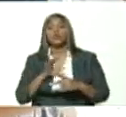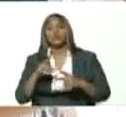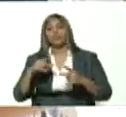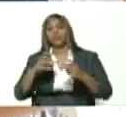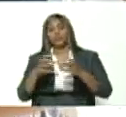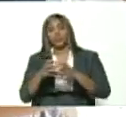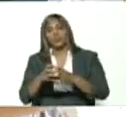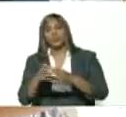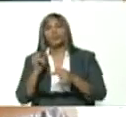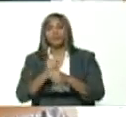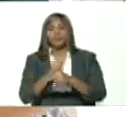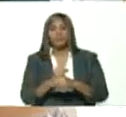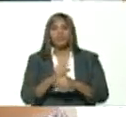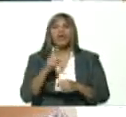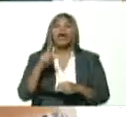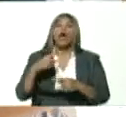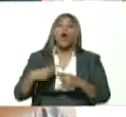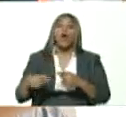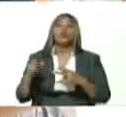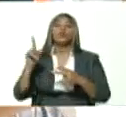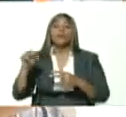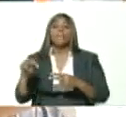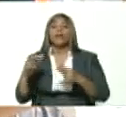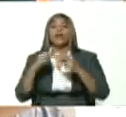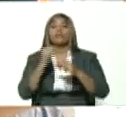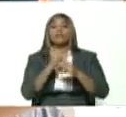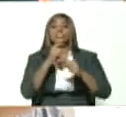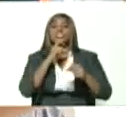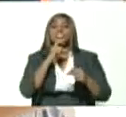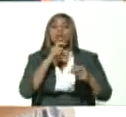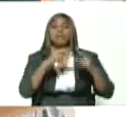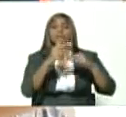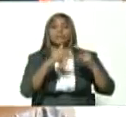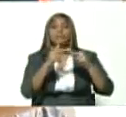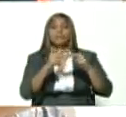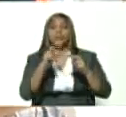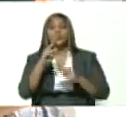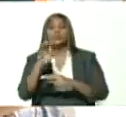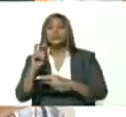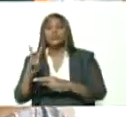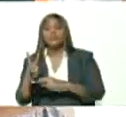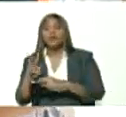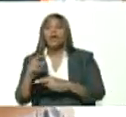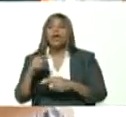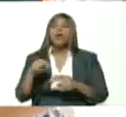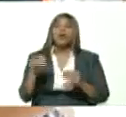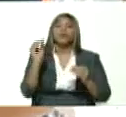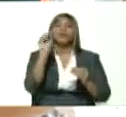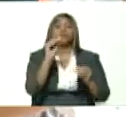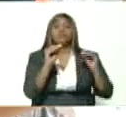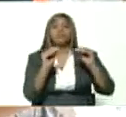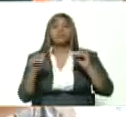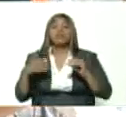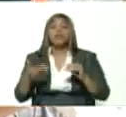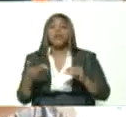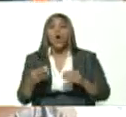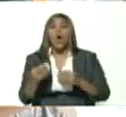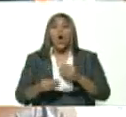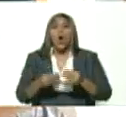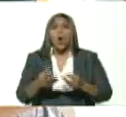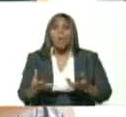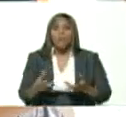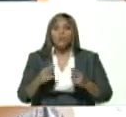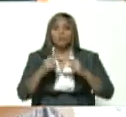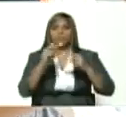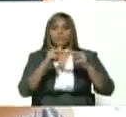todo ahorita estamos trabajando con quienes construyeron, digamos, la UCB, con sus aportes importantes de cómo fue la construcción de la obra. Por supuesto